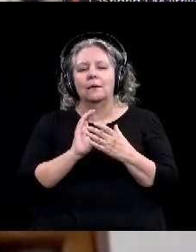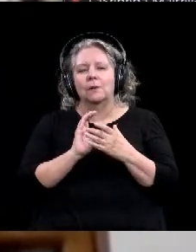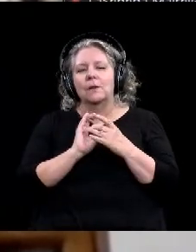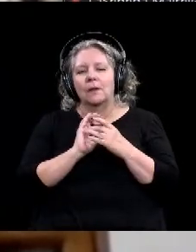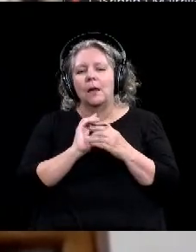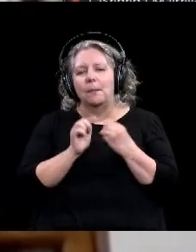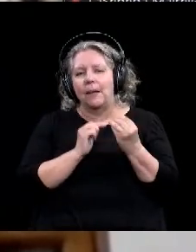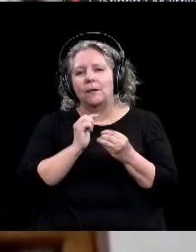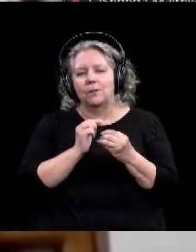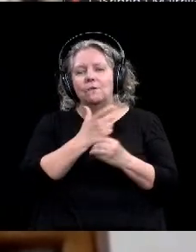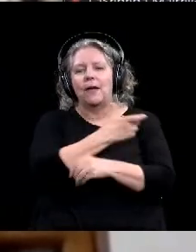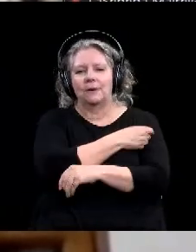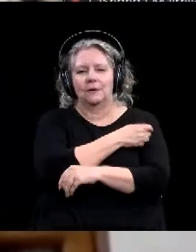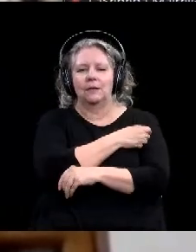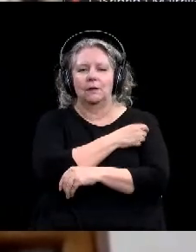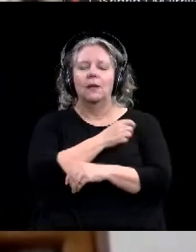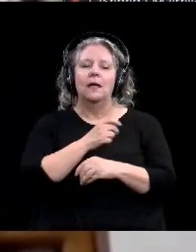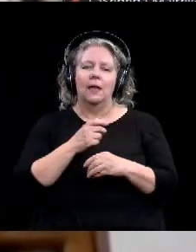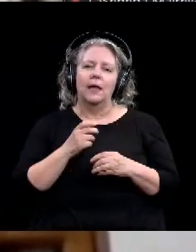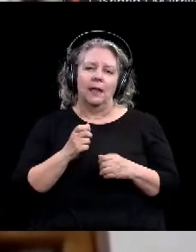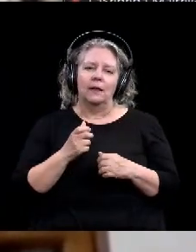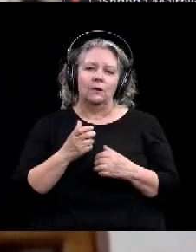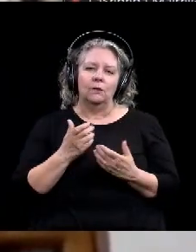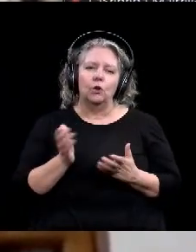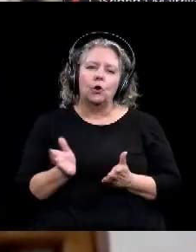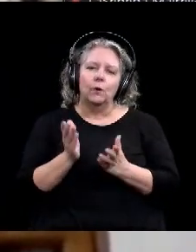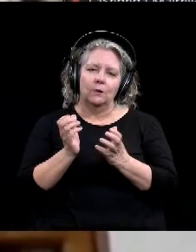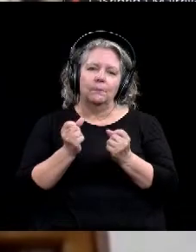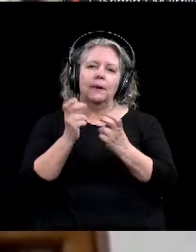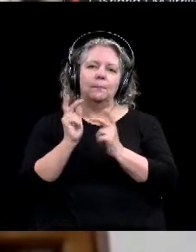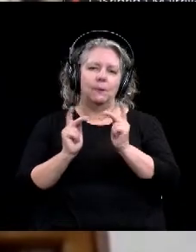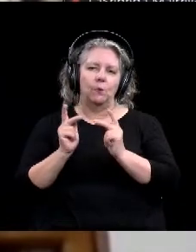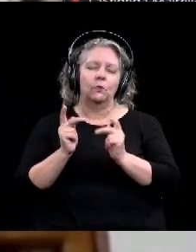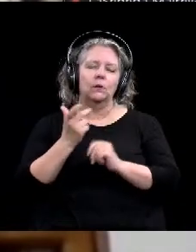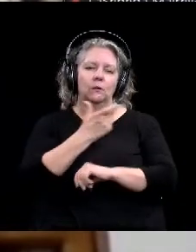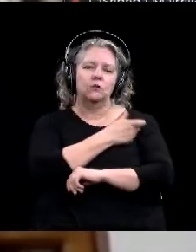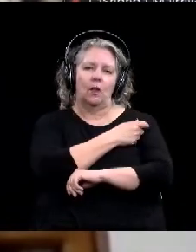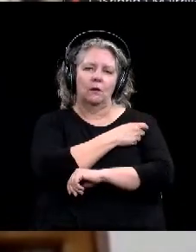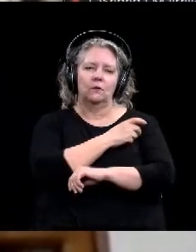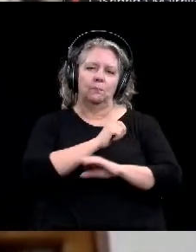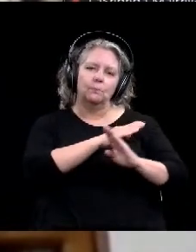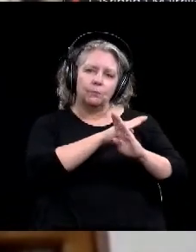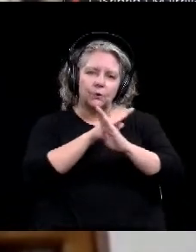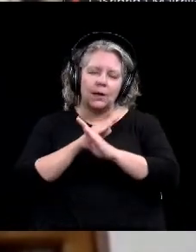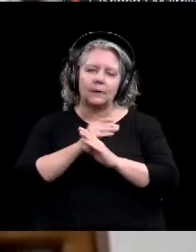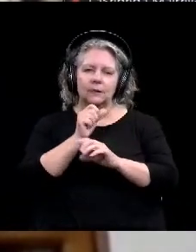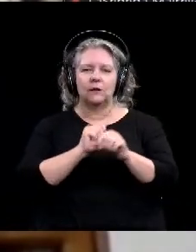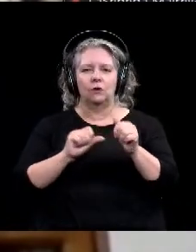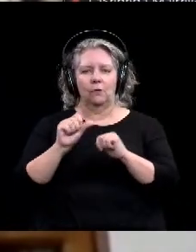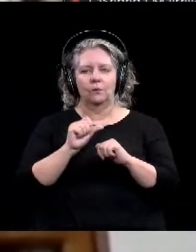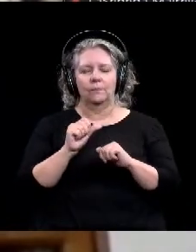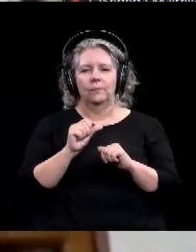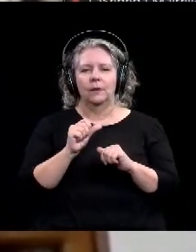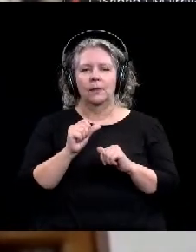y así para protegernos en uno al otro y a los demás y esos son los comentarios finales gracias